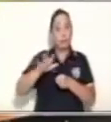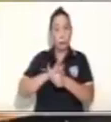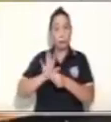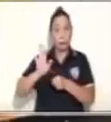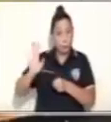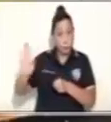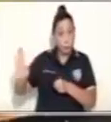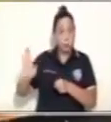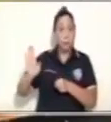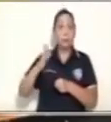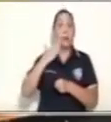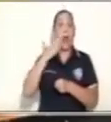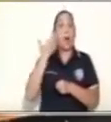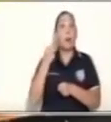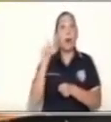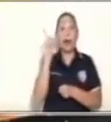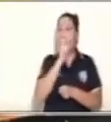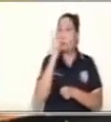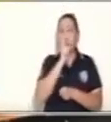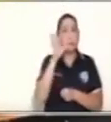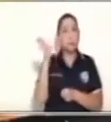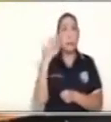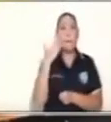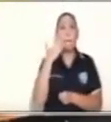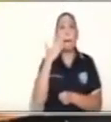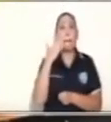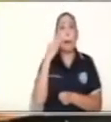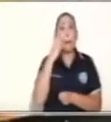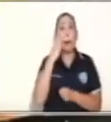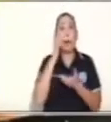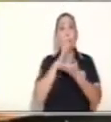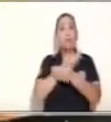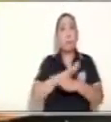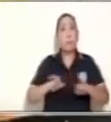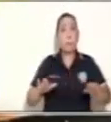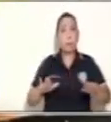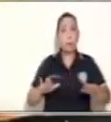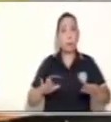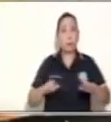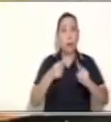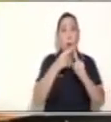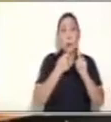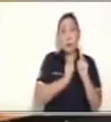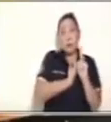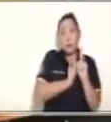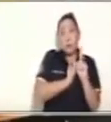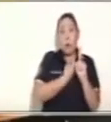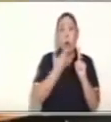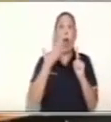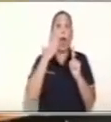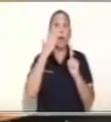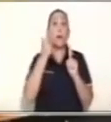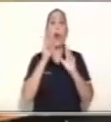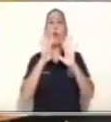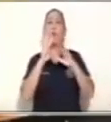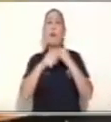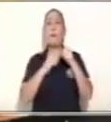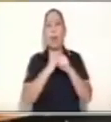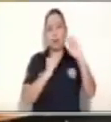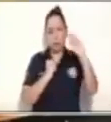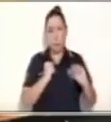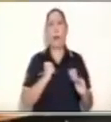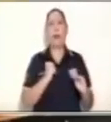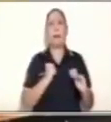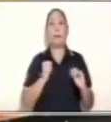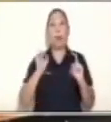abuela quedó huérfana de papá y de mamá a muy temprana edad. Mi abuela tenía 8 o 9 años. Entonces,